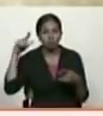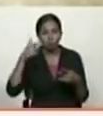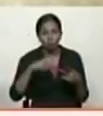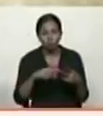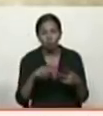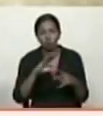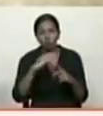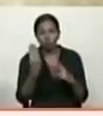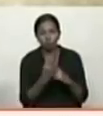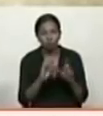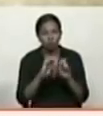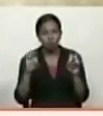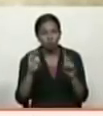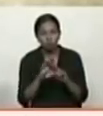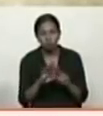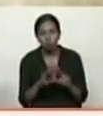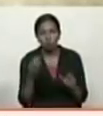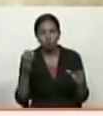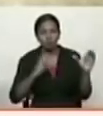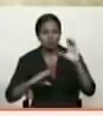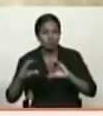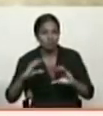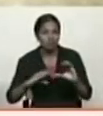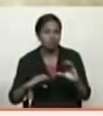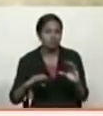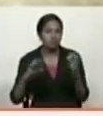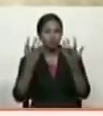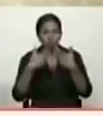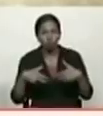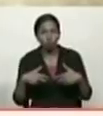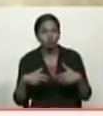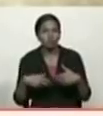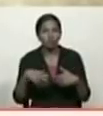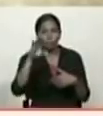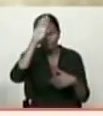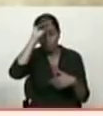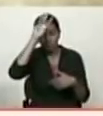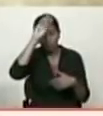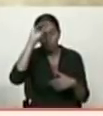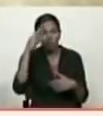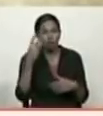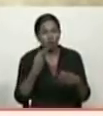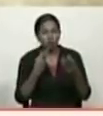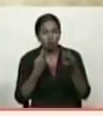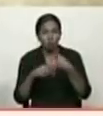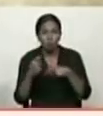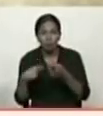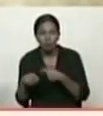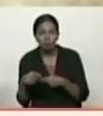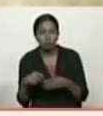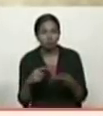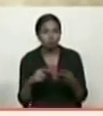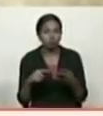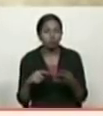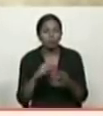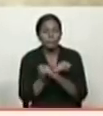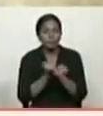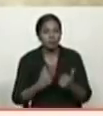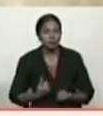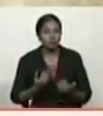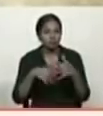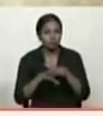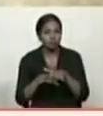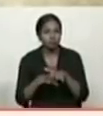agricultura, educación y ciencia, industria, minería y comercio, finanzas, energía, cooperación técnico-militar.